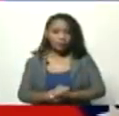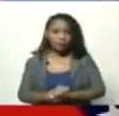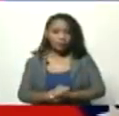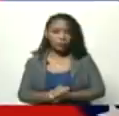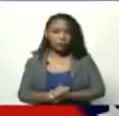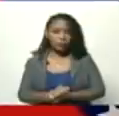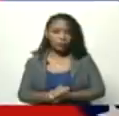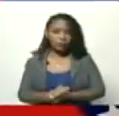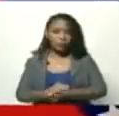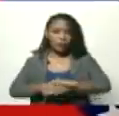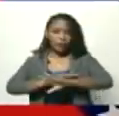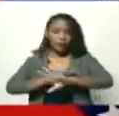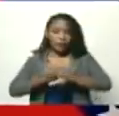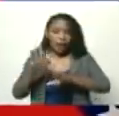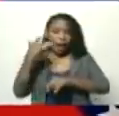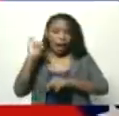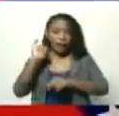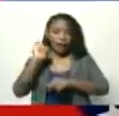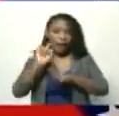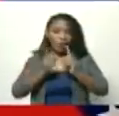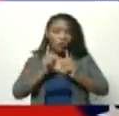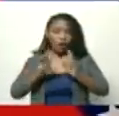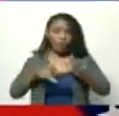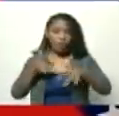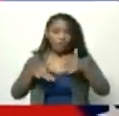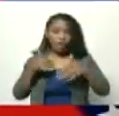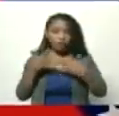Y ya teníamos elementos que